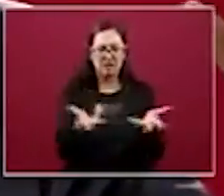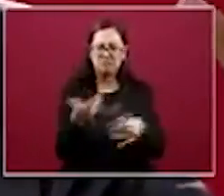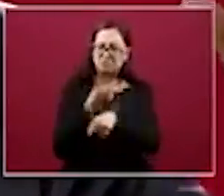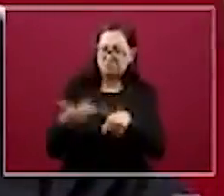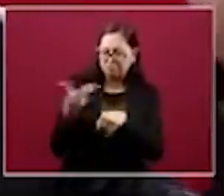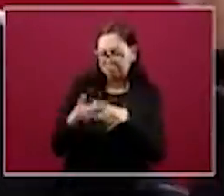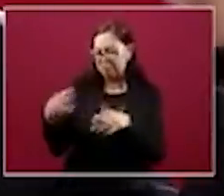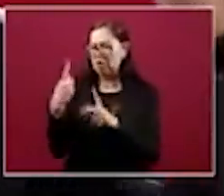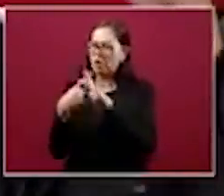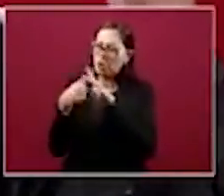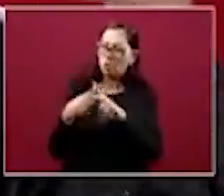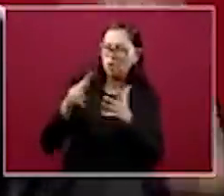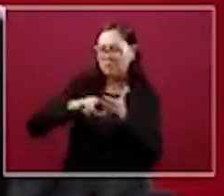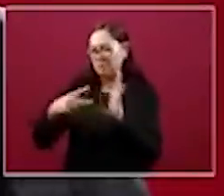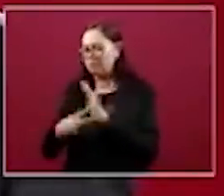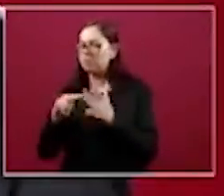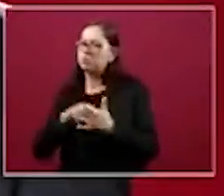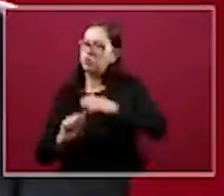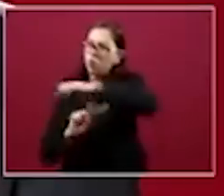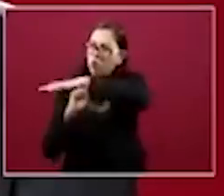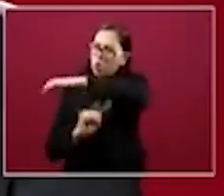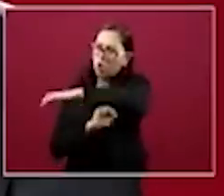dimensiones iban a ser las columnas,